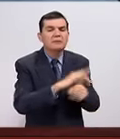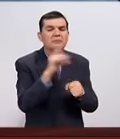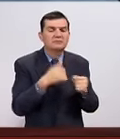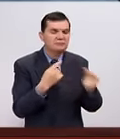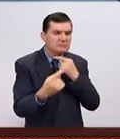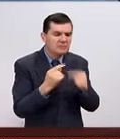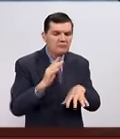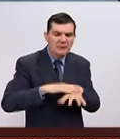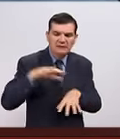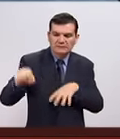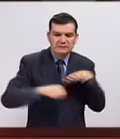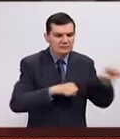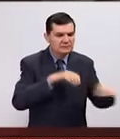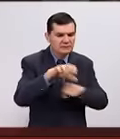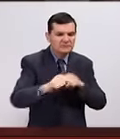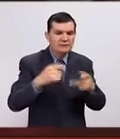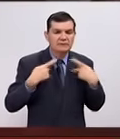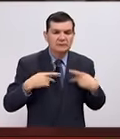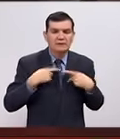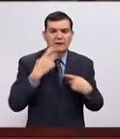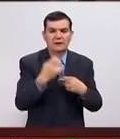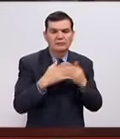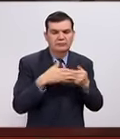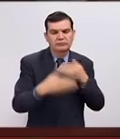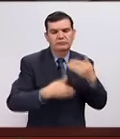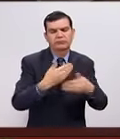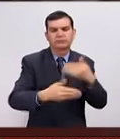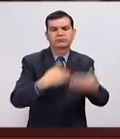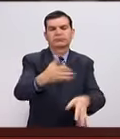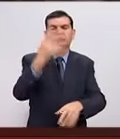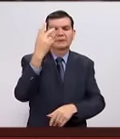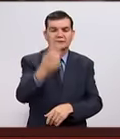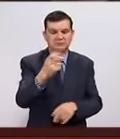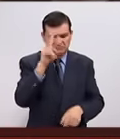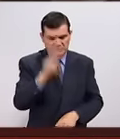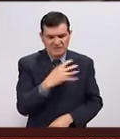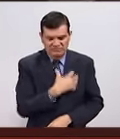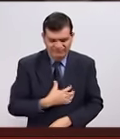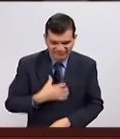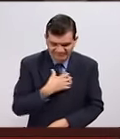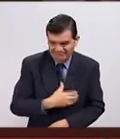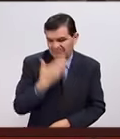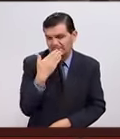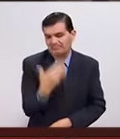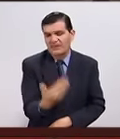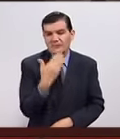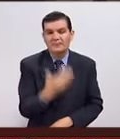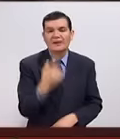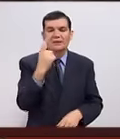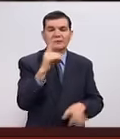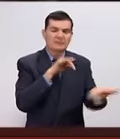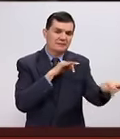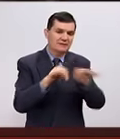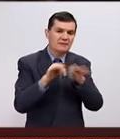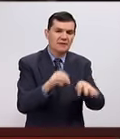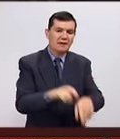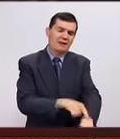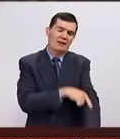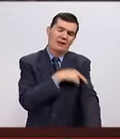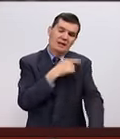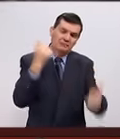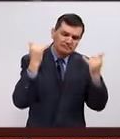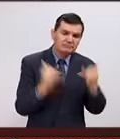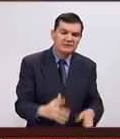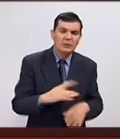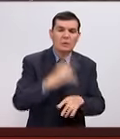ahí fuimos jalando a más gente y es como se da esta producción la verdad estamos muy contentos porque fue un trabajo muy largo un arduo